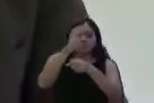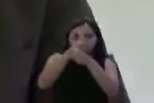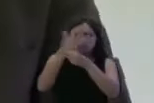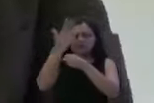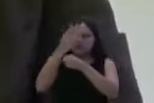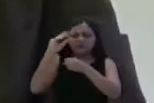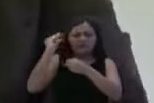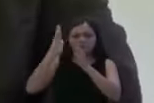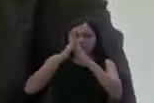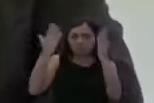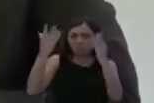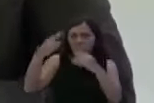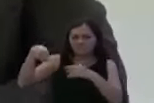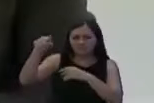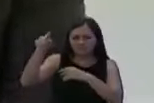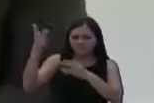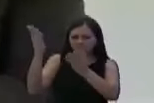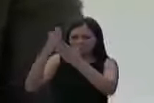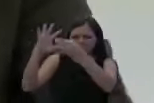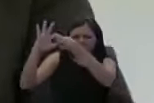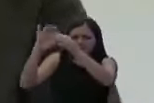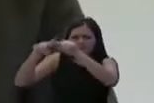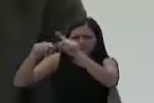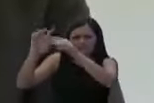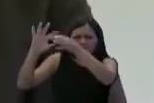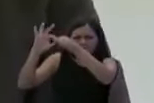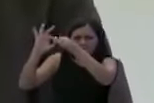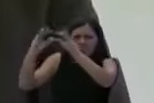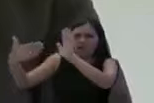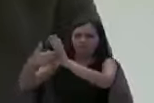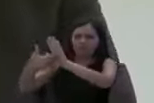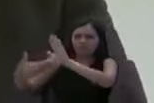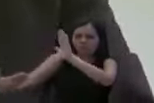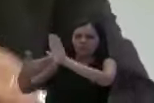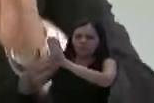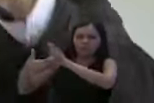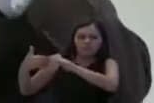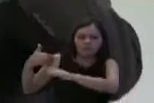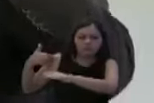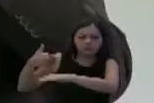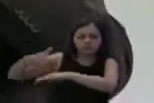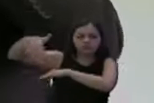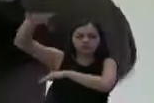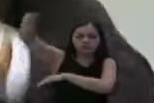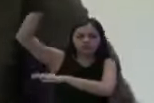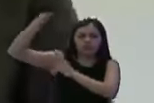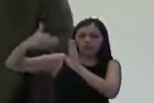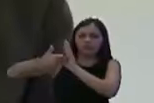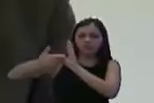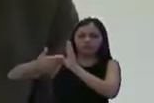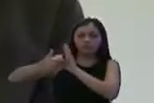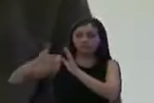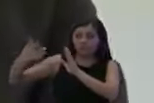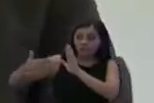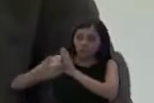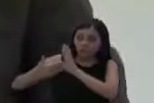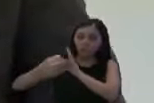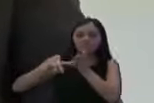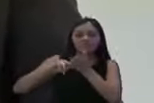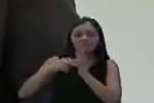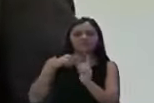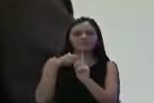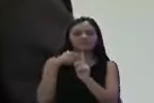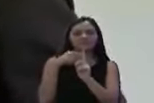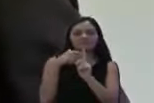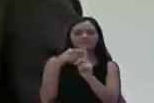el tiempo porque se opuesto a todo todo el tiempo pero les insisto eso nos demuestra que vamos por el camino mientras